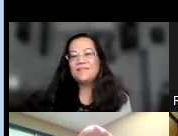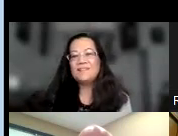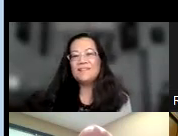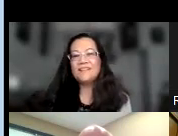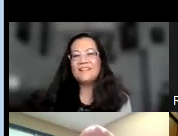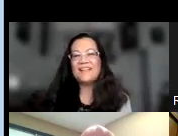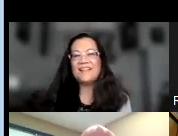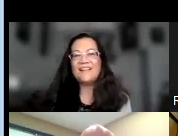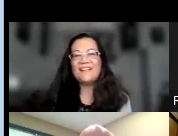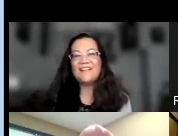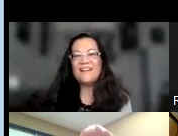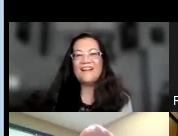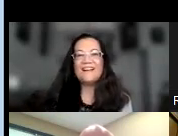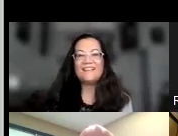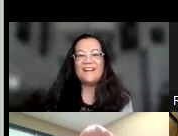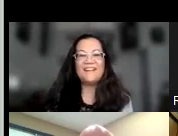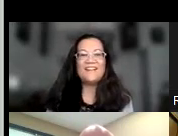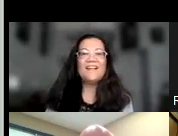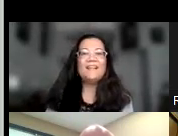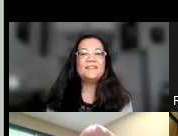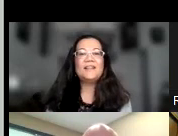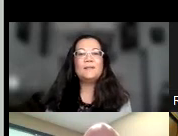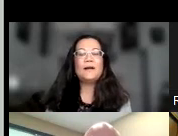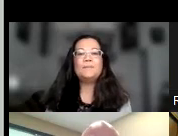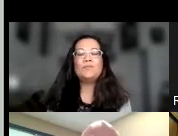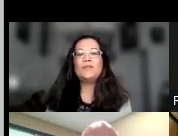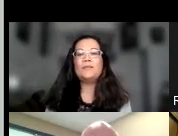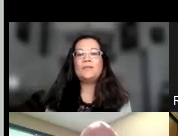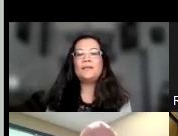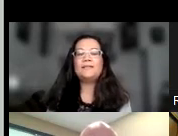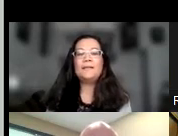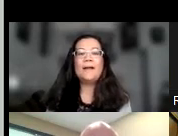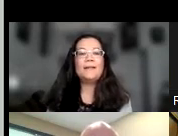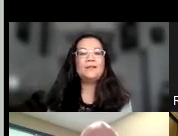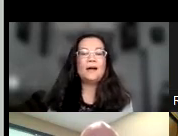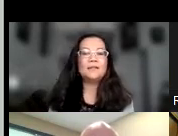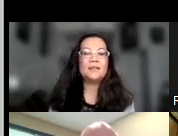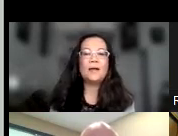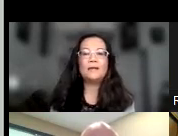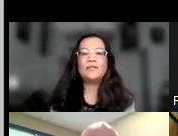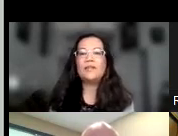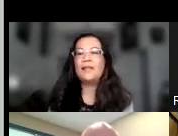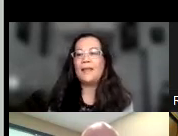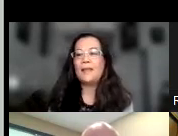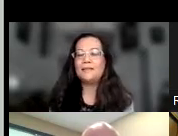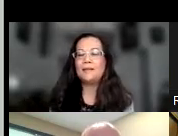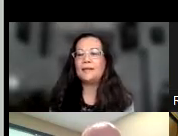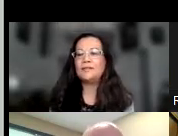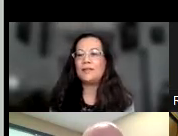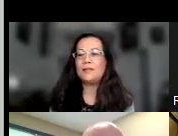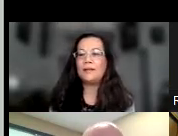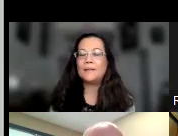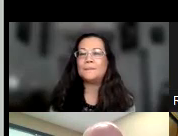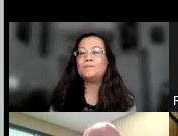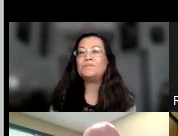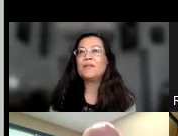¿Puedes quedarte o...? All right. Muy bien. Así que talks about the games. Esta